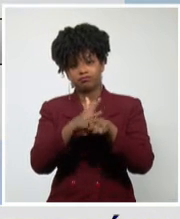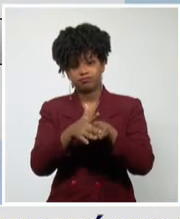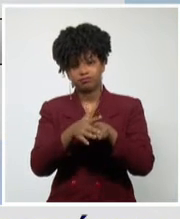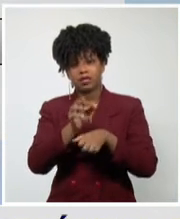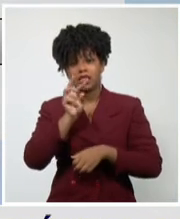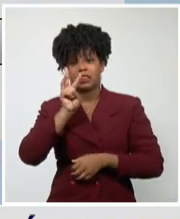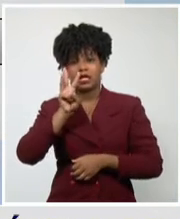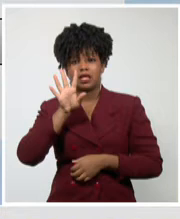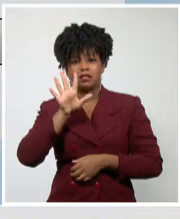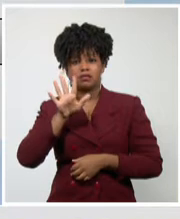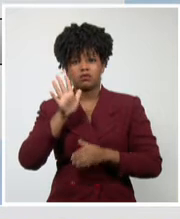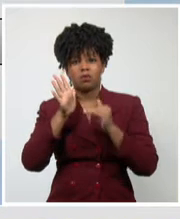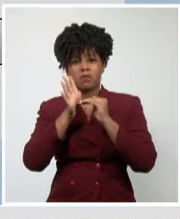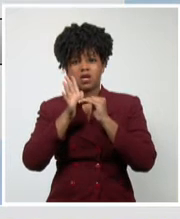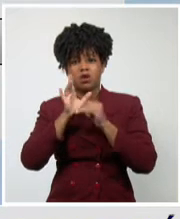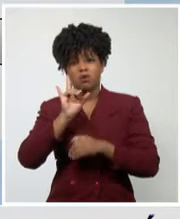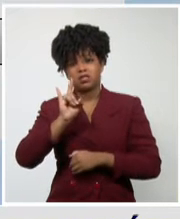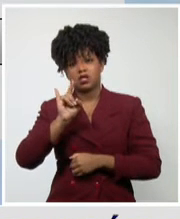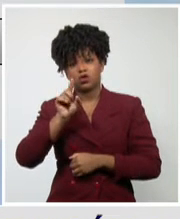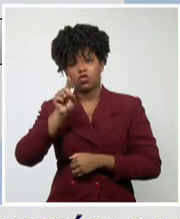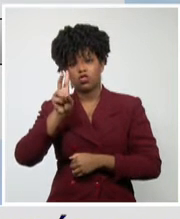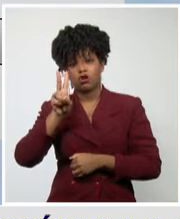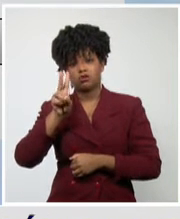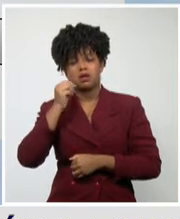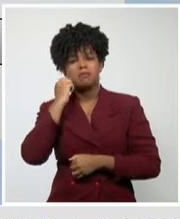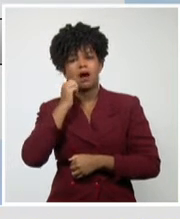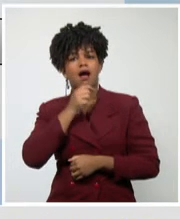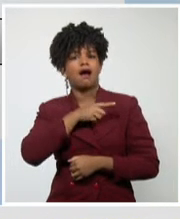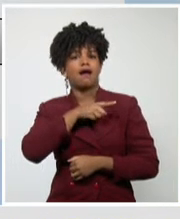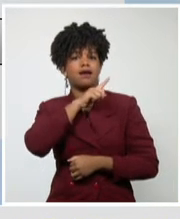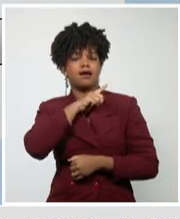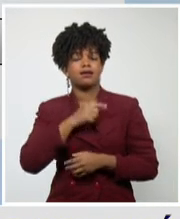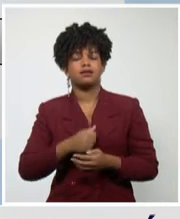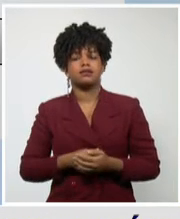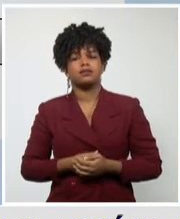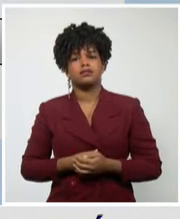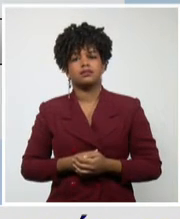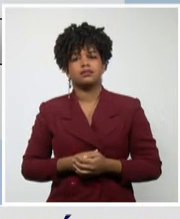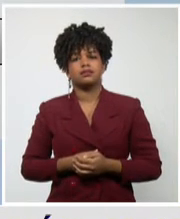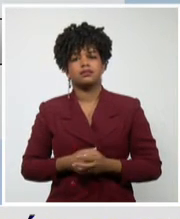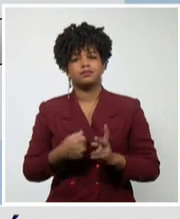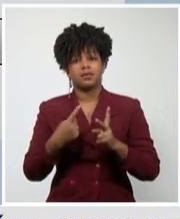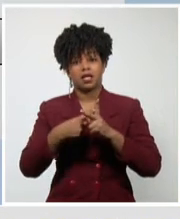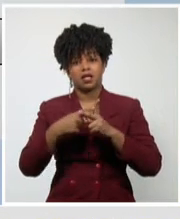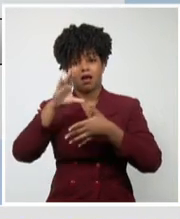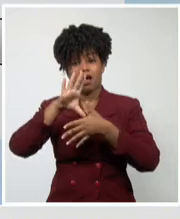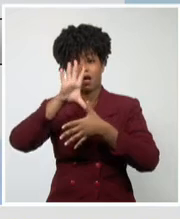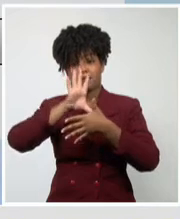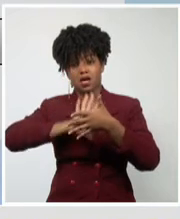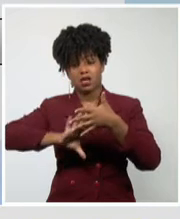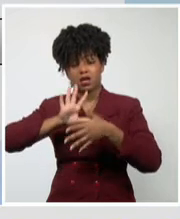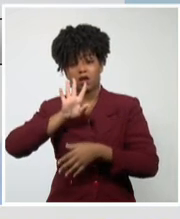35.912 más que el día de ayer, y ya la región de las Américas, el